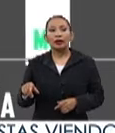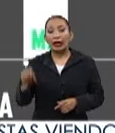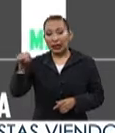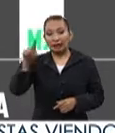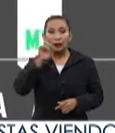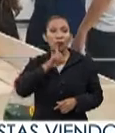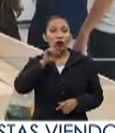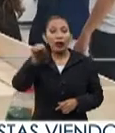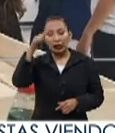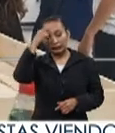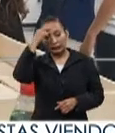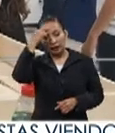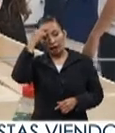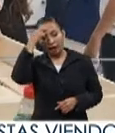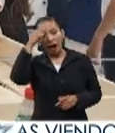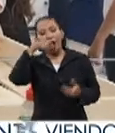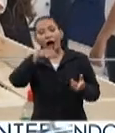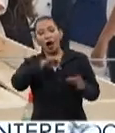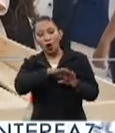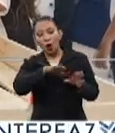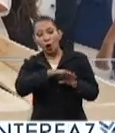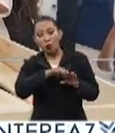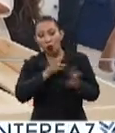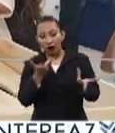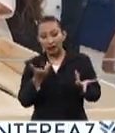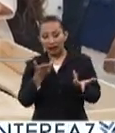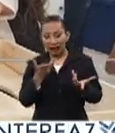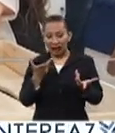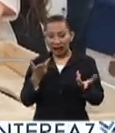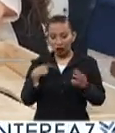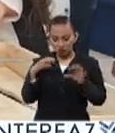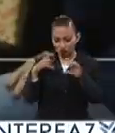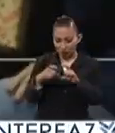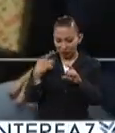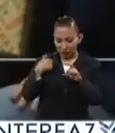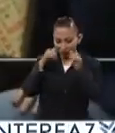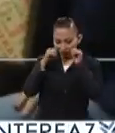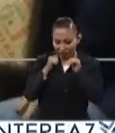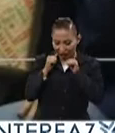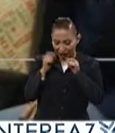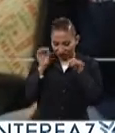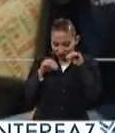Bueno, ella pensó en cómo hacer un dispositivo para las personas